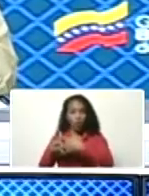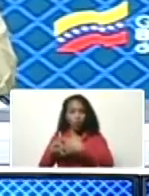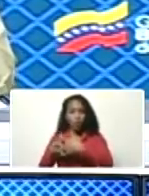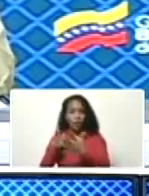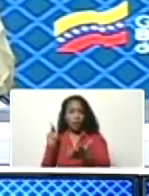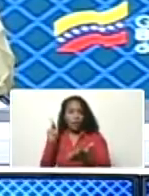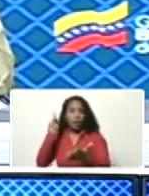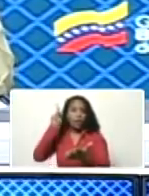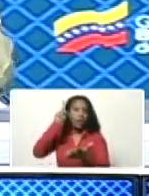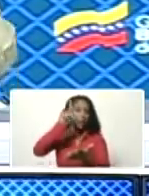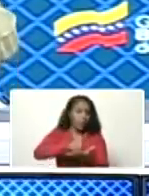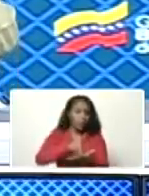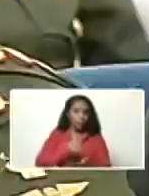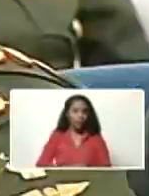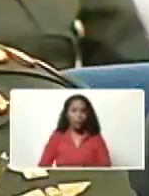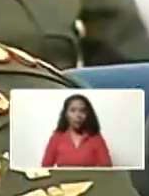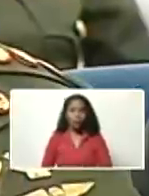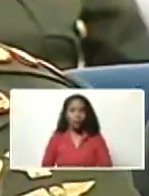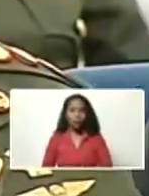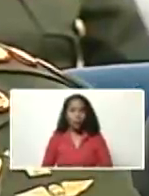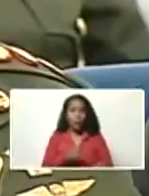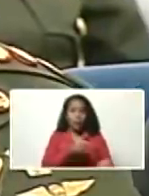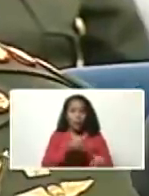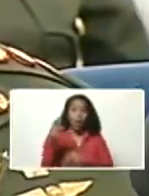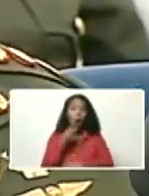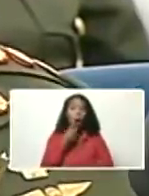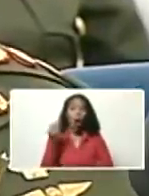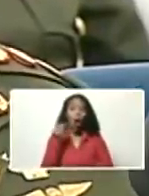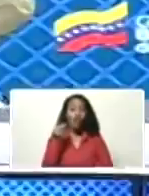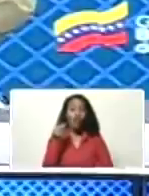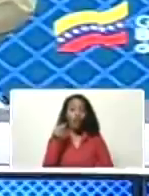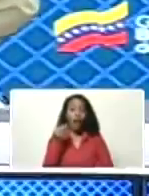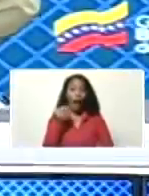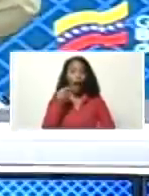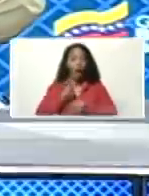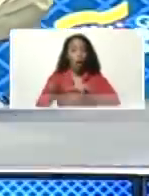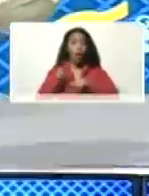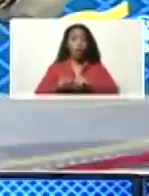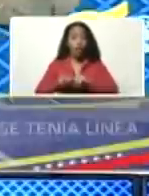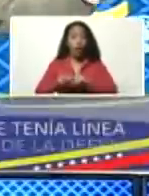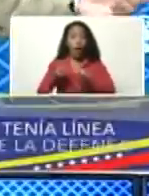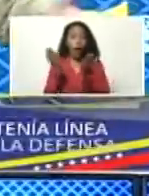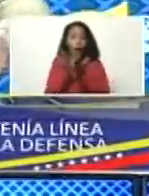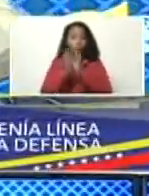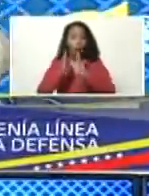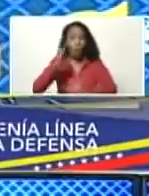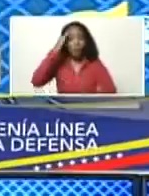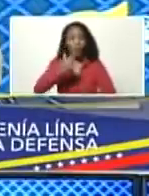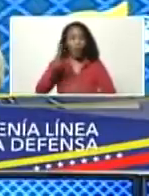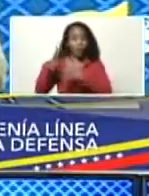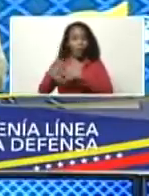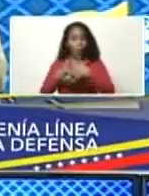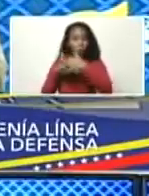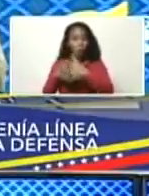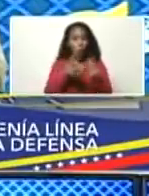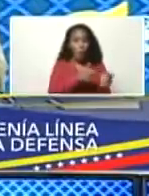llegando, y se llevan jovencitos, a los muchachos, a las escuelas militares de Estados